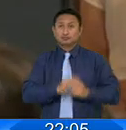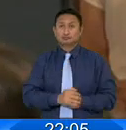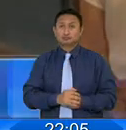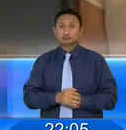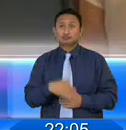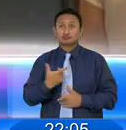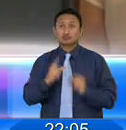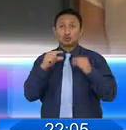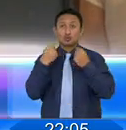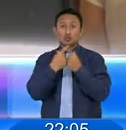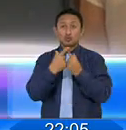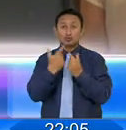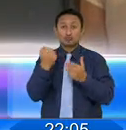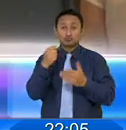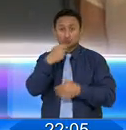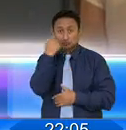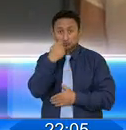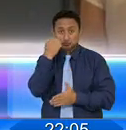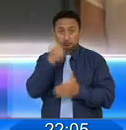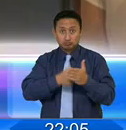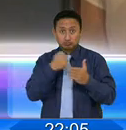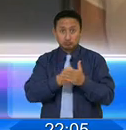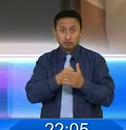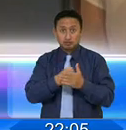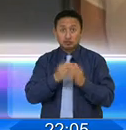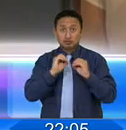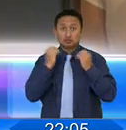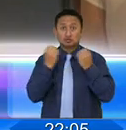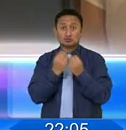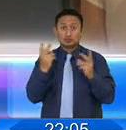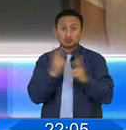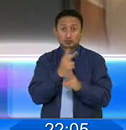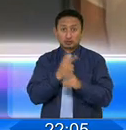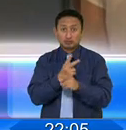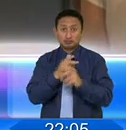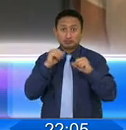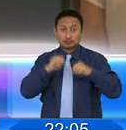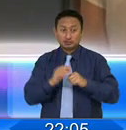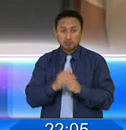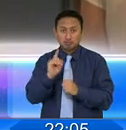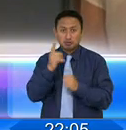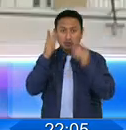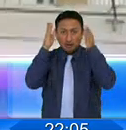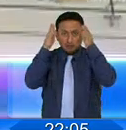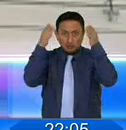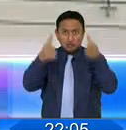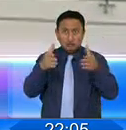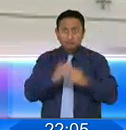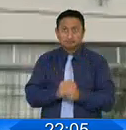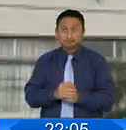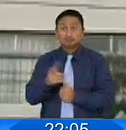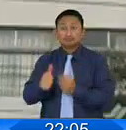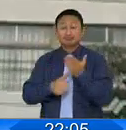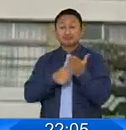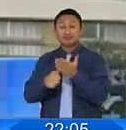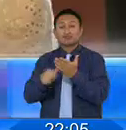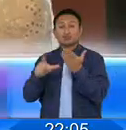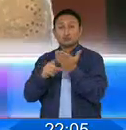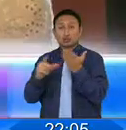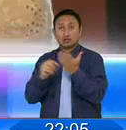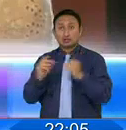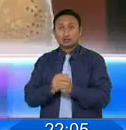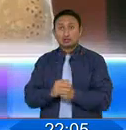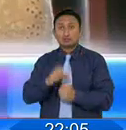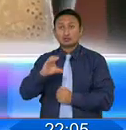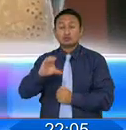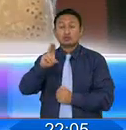el narcotráfico y contra la delincuencia organizada será una prioridad. Desde el Ministerio de Finanzas, Simón